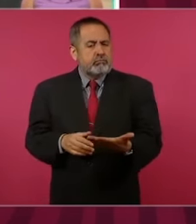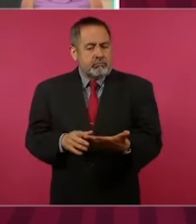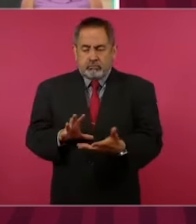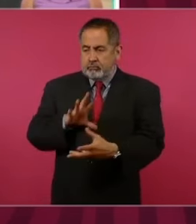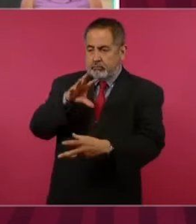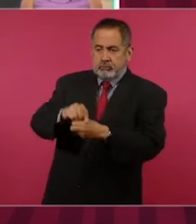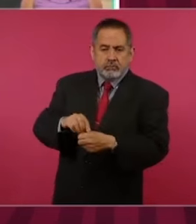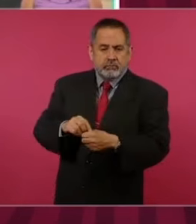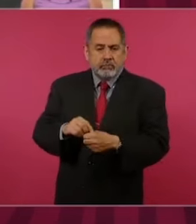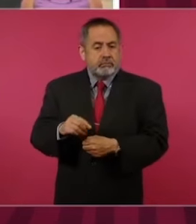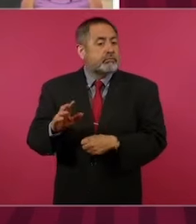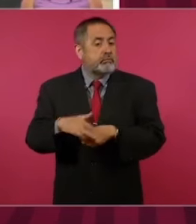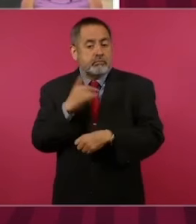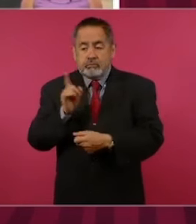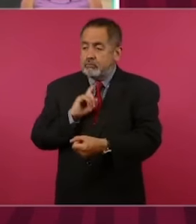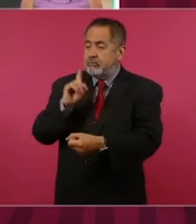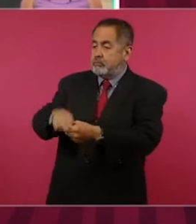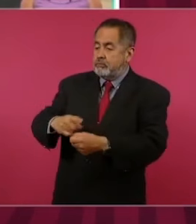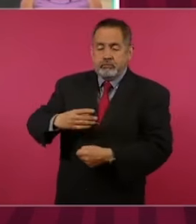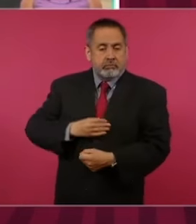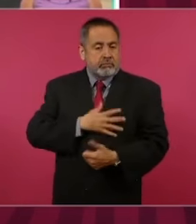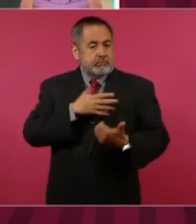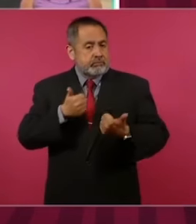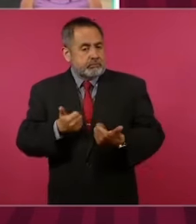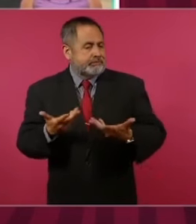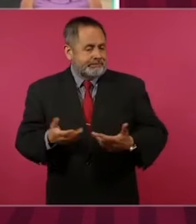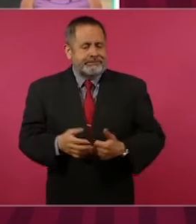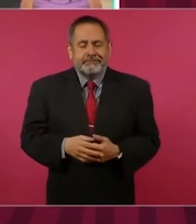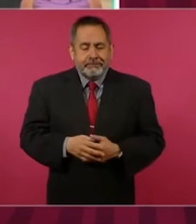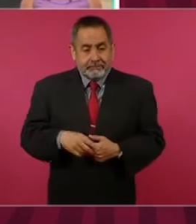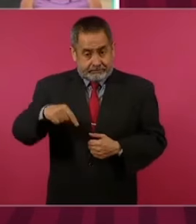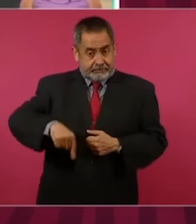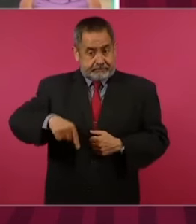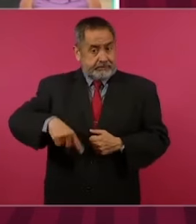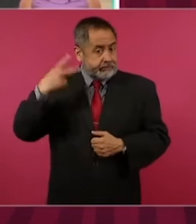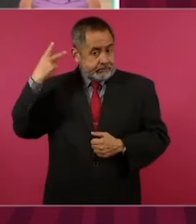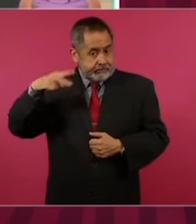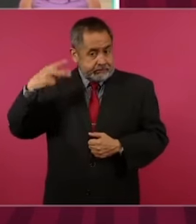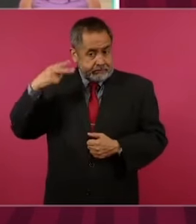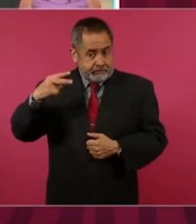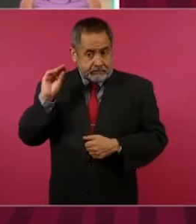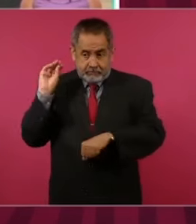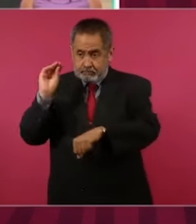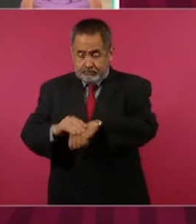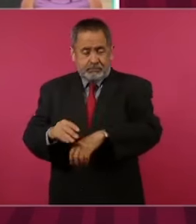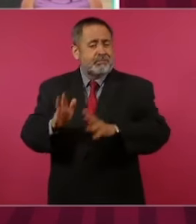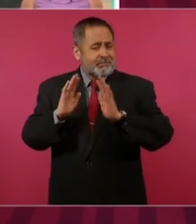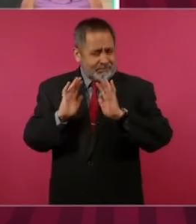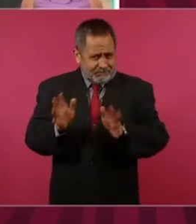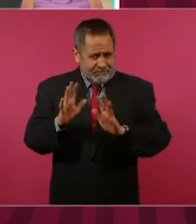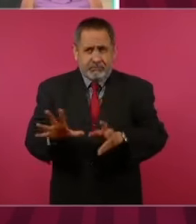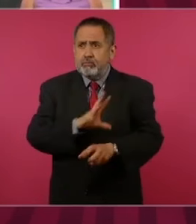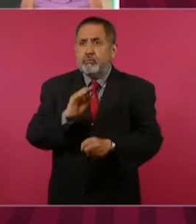a IMSS Bienestar son, presidente, aquí en Veracruz, instalados ya, conformados